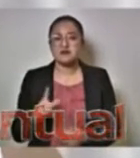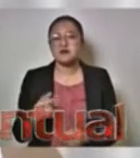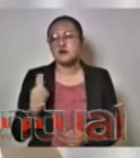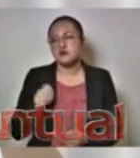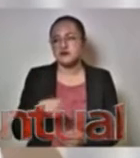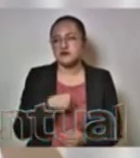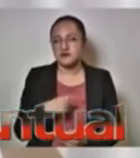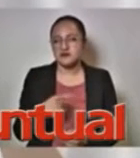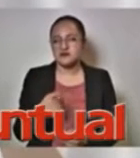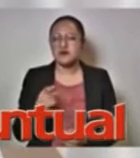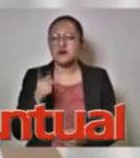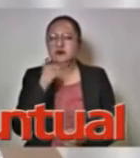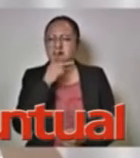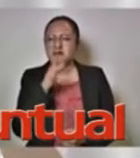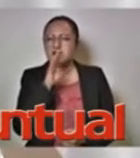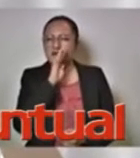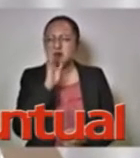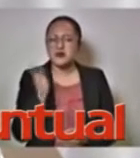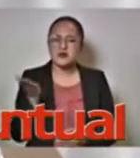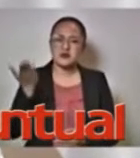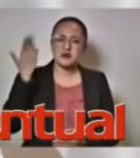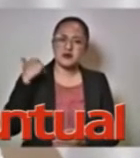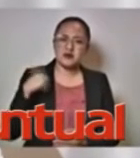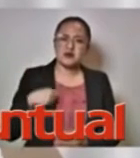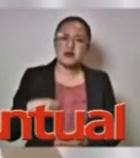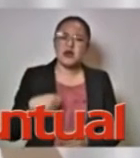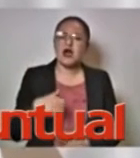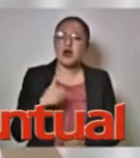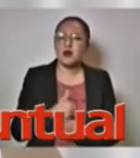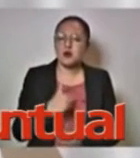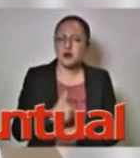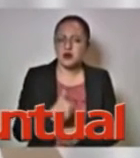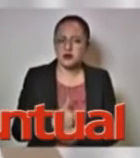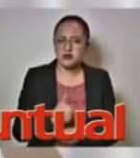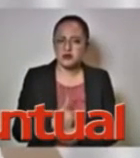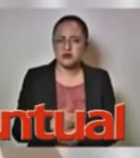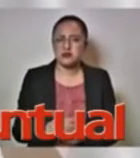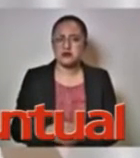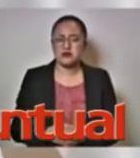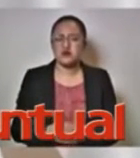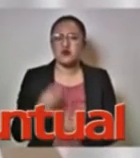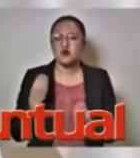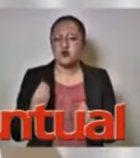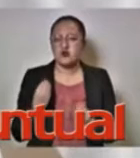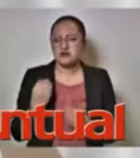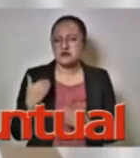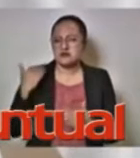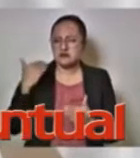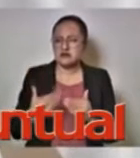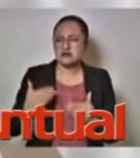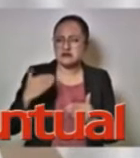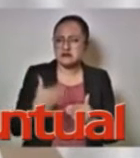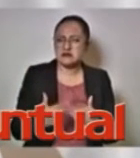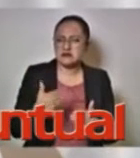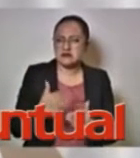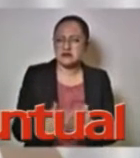a nuestros padres a nuestros abuelos a muchas generaciones